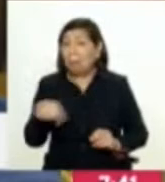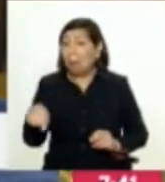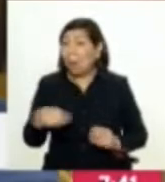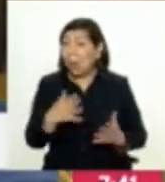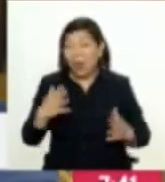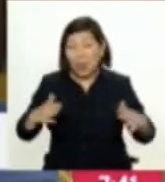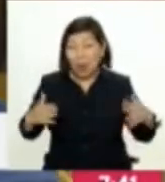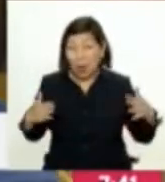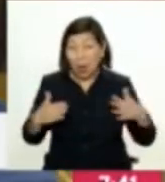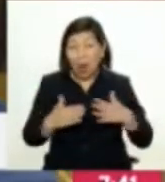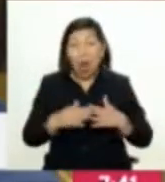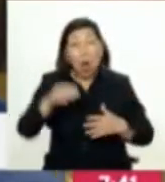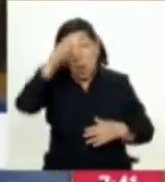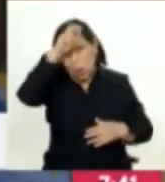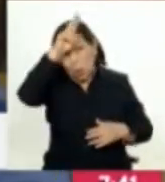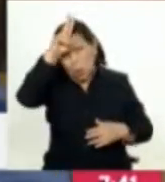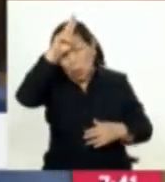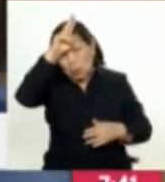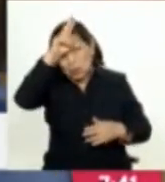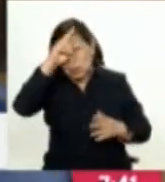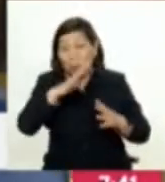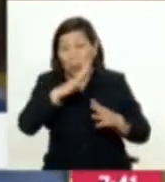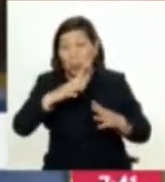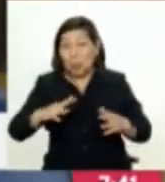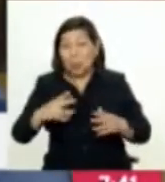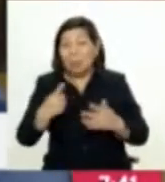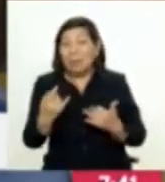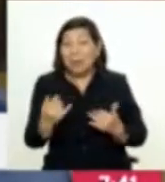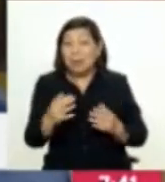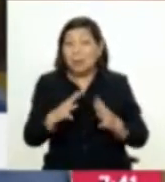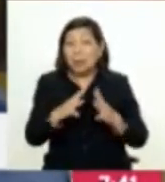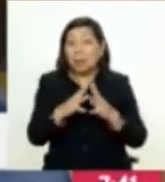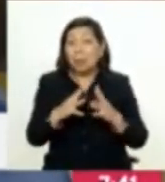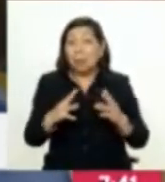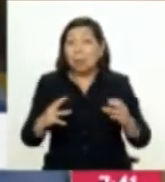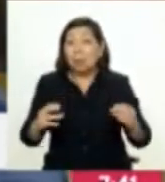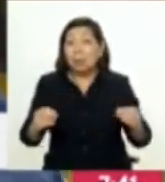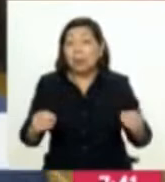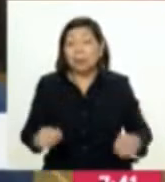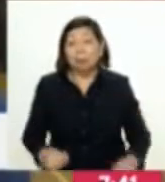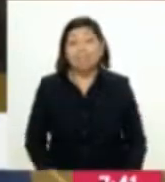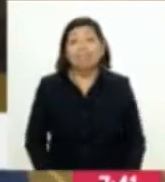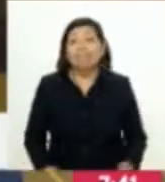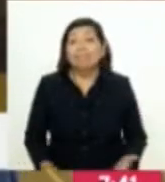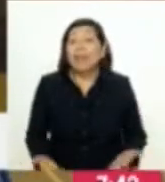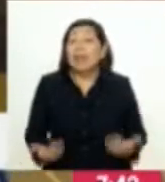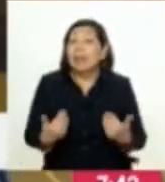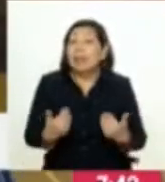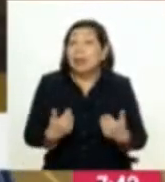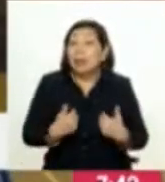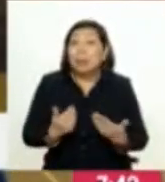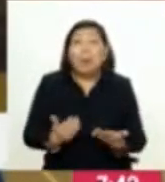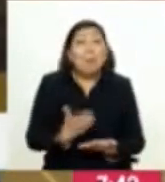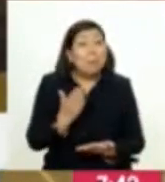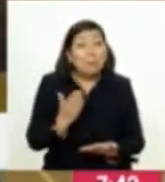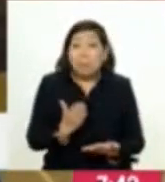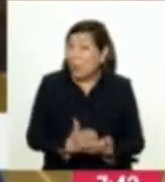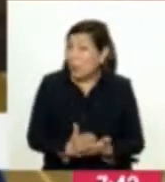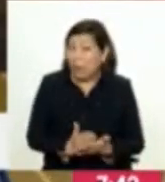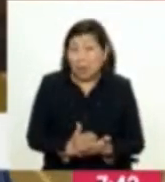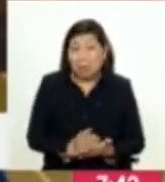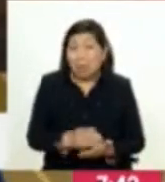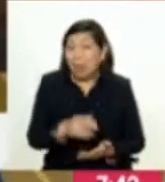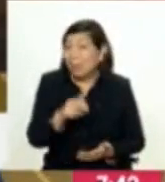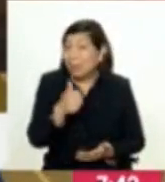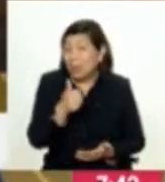existía esa montaña y no sabíamos porque estaba con nieve. Esa nieve ha desaparecido. Entonces tenemos problemas estructurales que